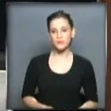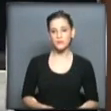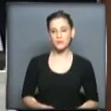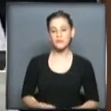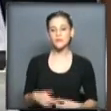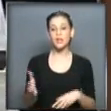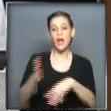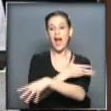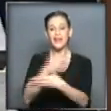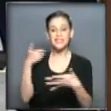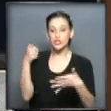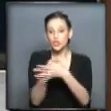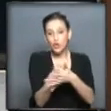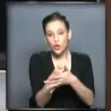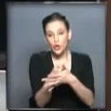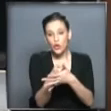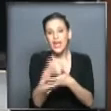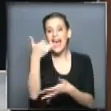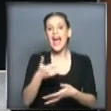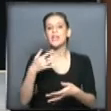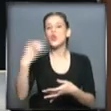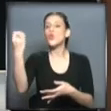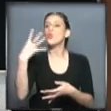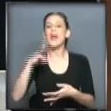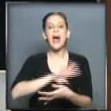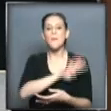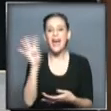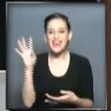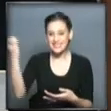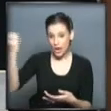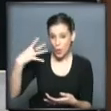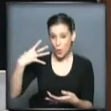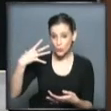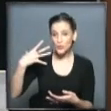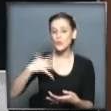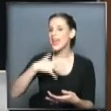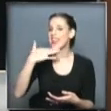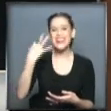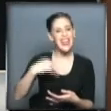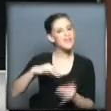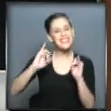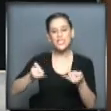Antes de chocar pasó por una señal amarilla que lo obliga a desacelerar.